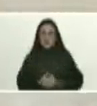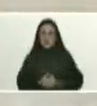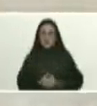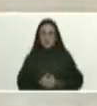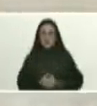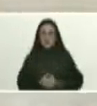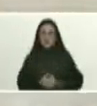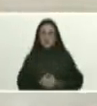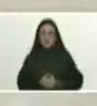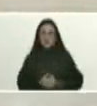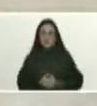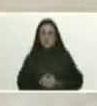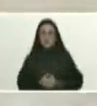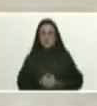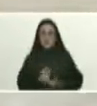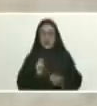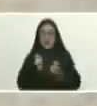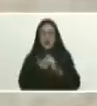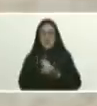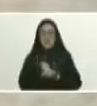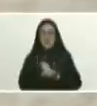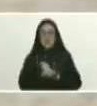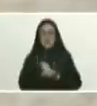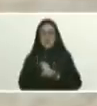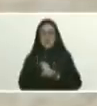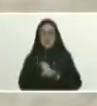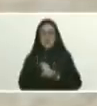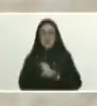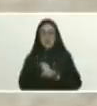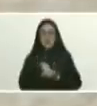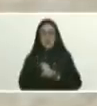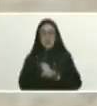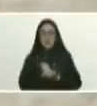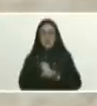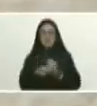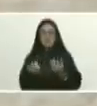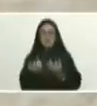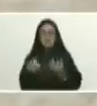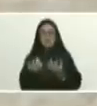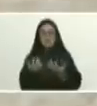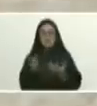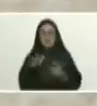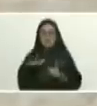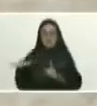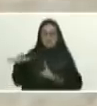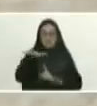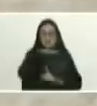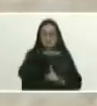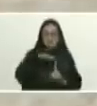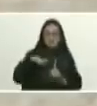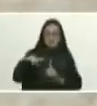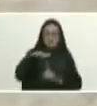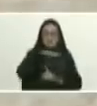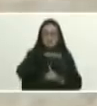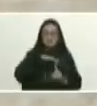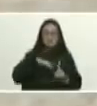¿cómo le digo?, de cambio, porque definitivamente de alrededor es,